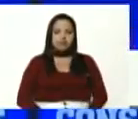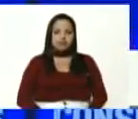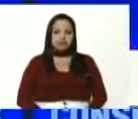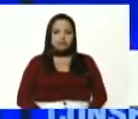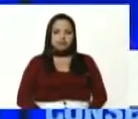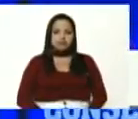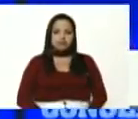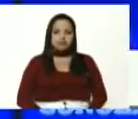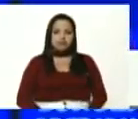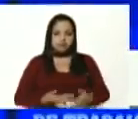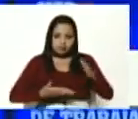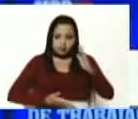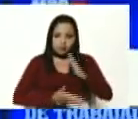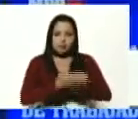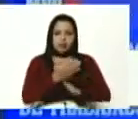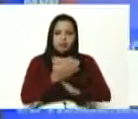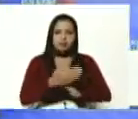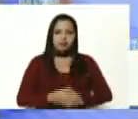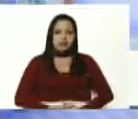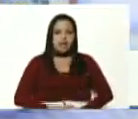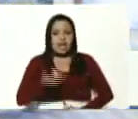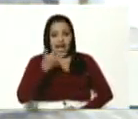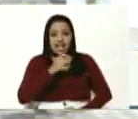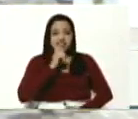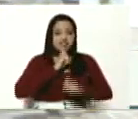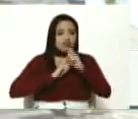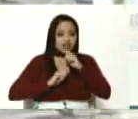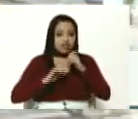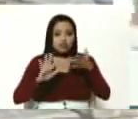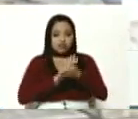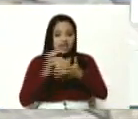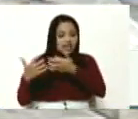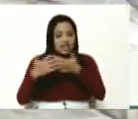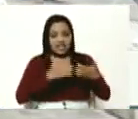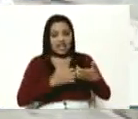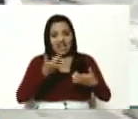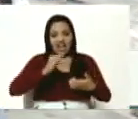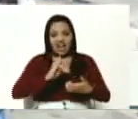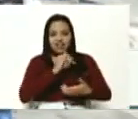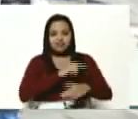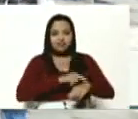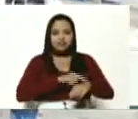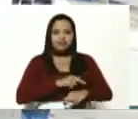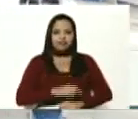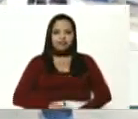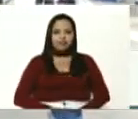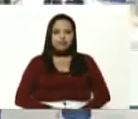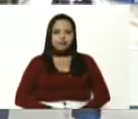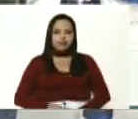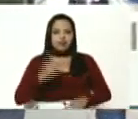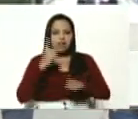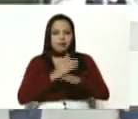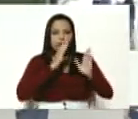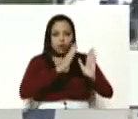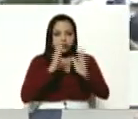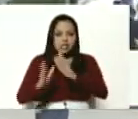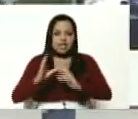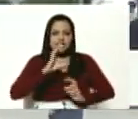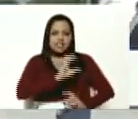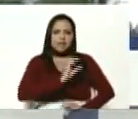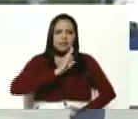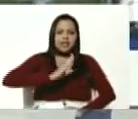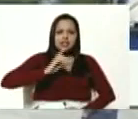nos hemos enfrentado una guerra multiforme tenemos que organizar los cpc en el